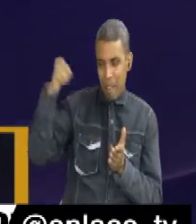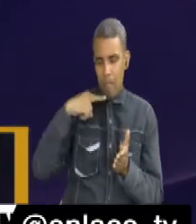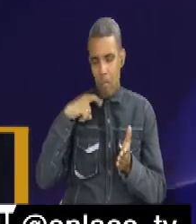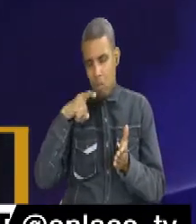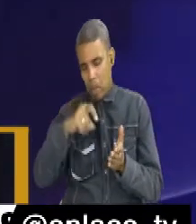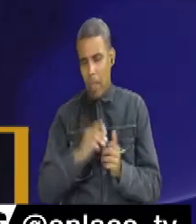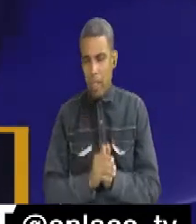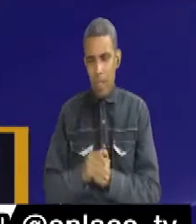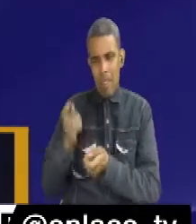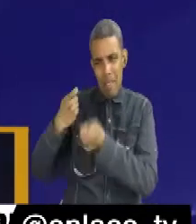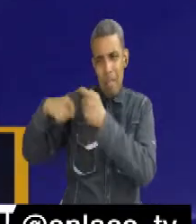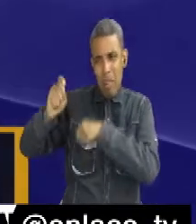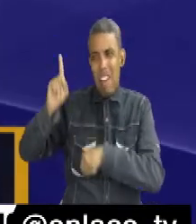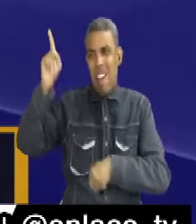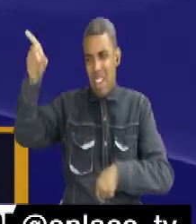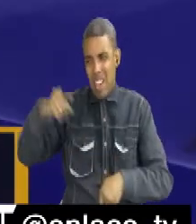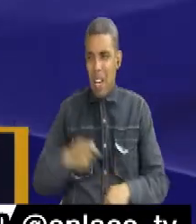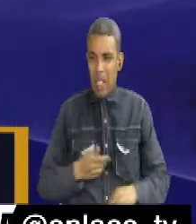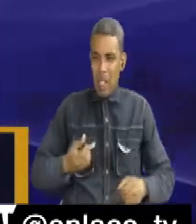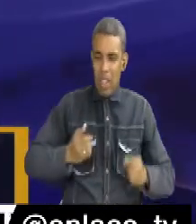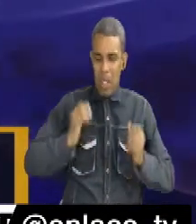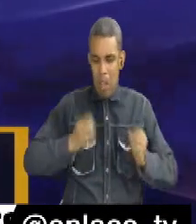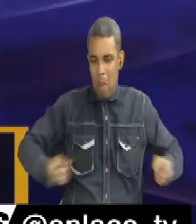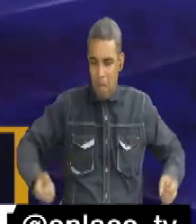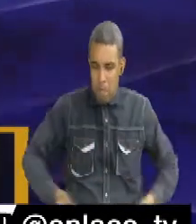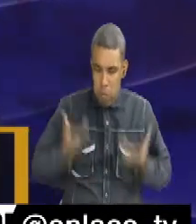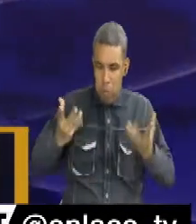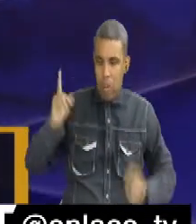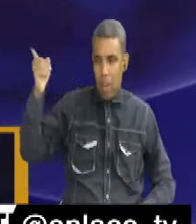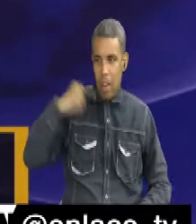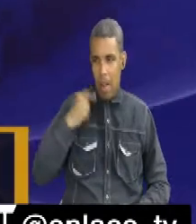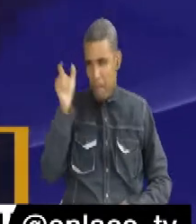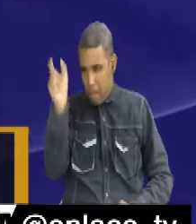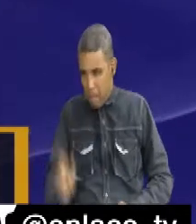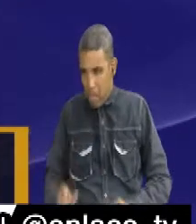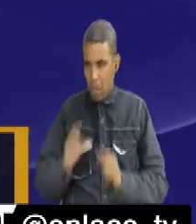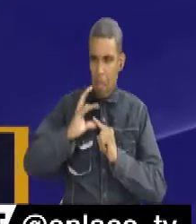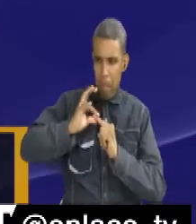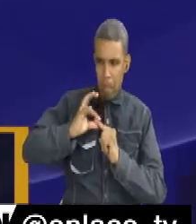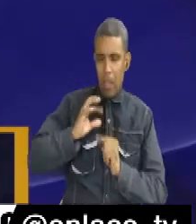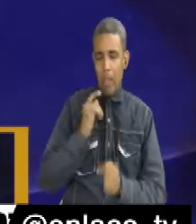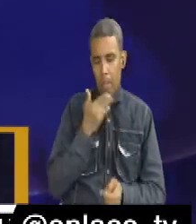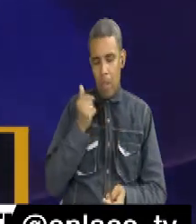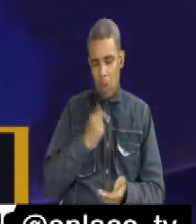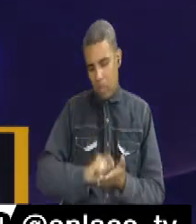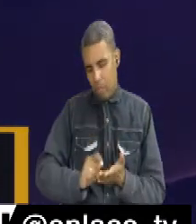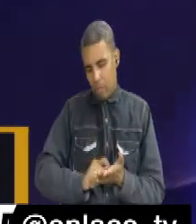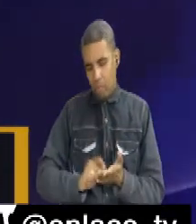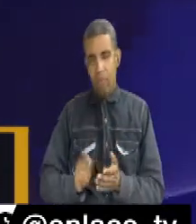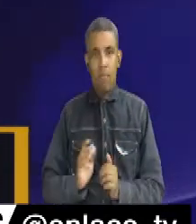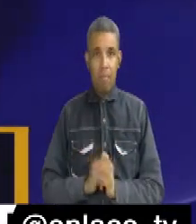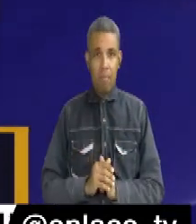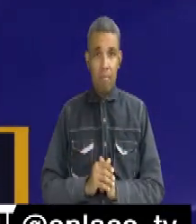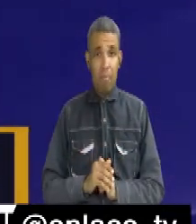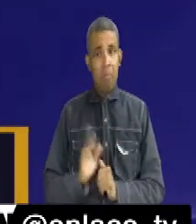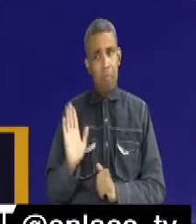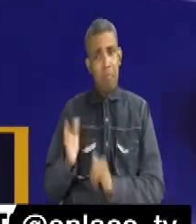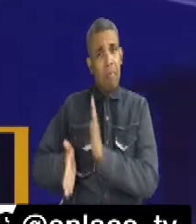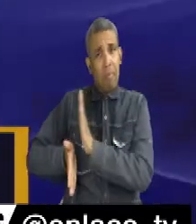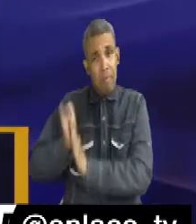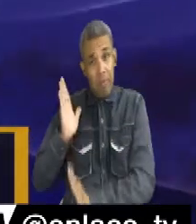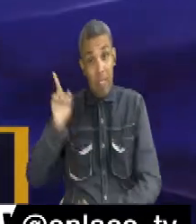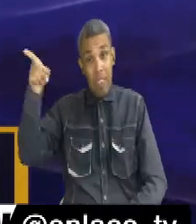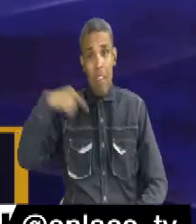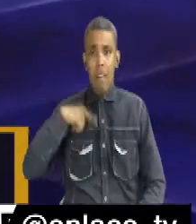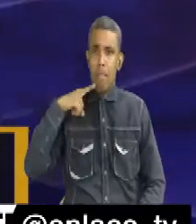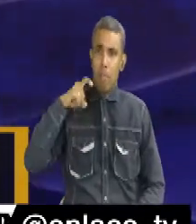pabellón de quemados, pues donde hay un especialista, y ahí duraron un tiempo en observación y en